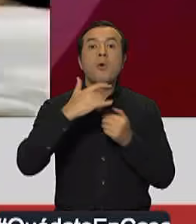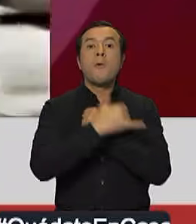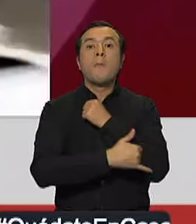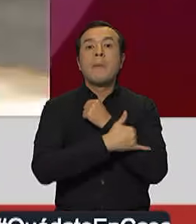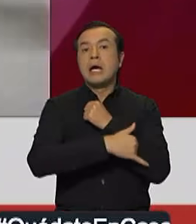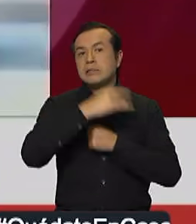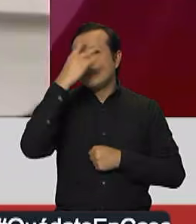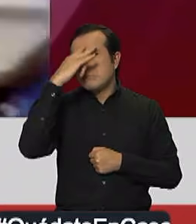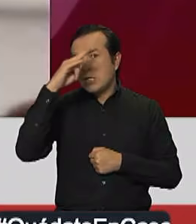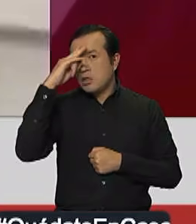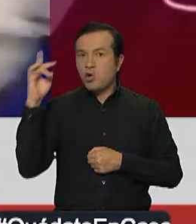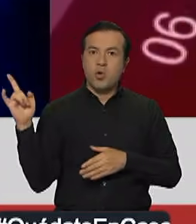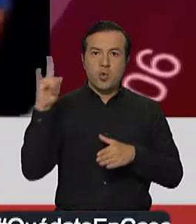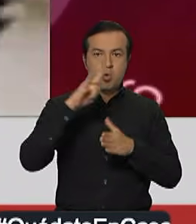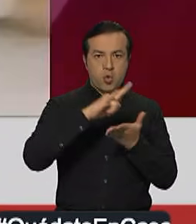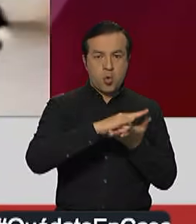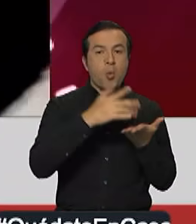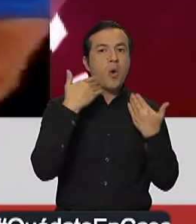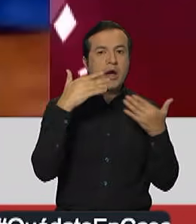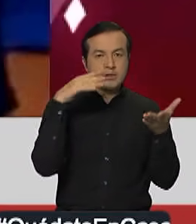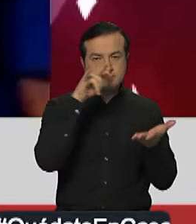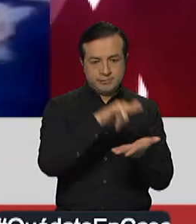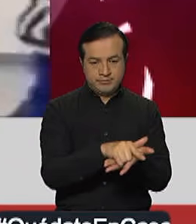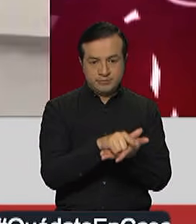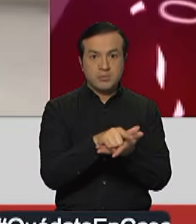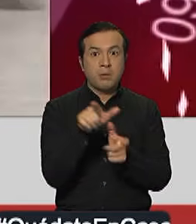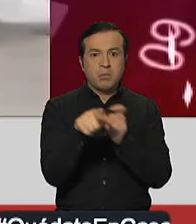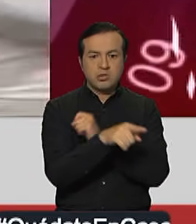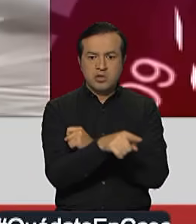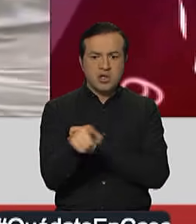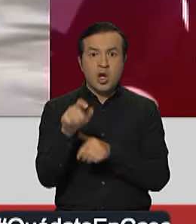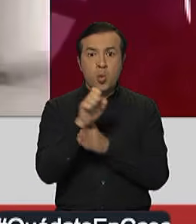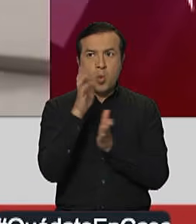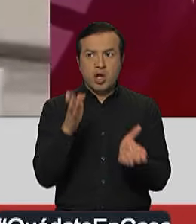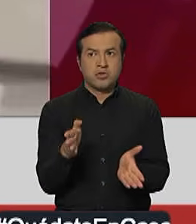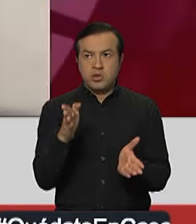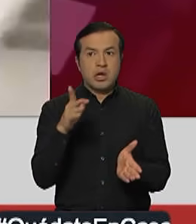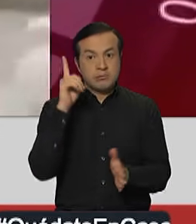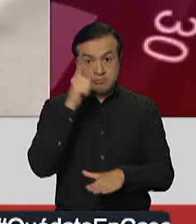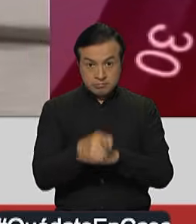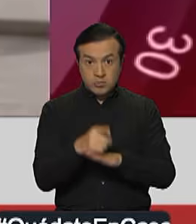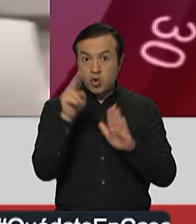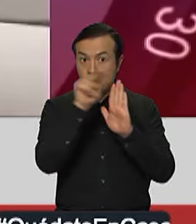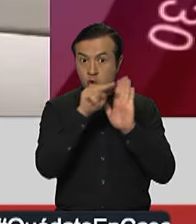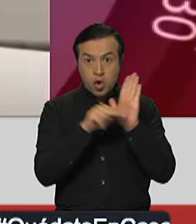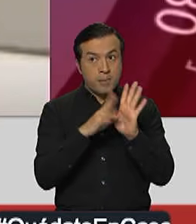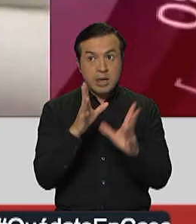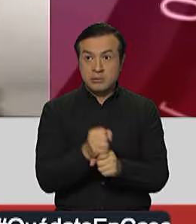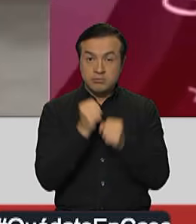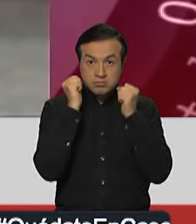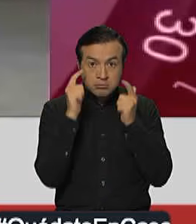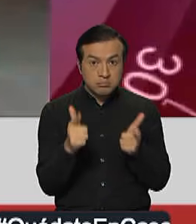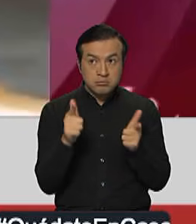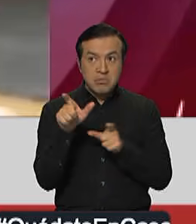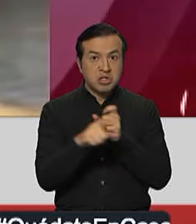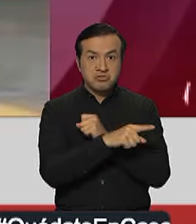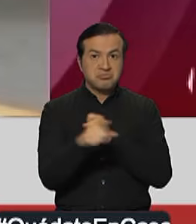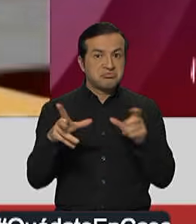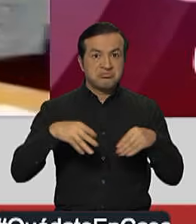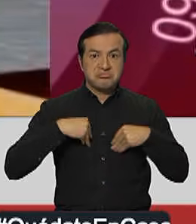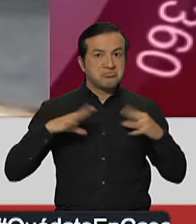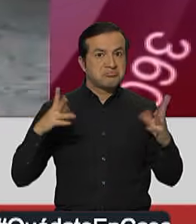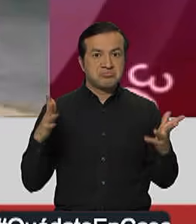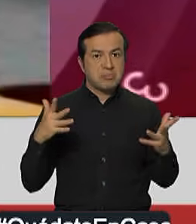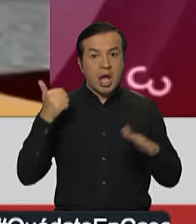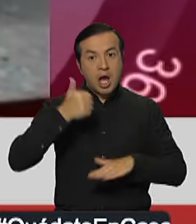desde México este fin de semana. Los compatriotas se negaban a cumplir los protocolos de bioseguridad implementados por